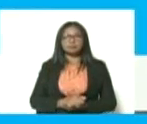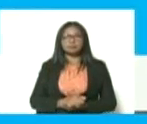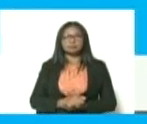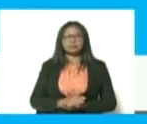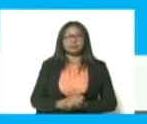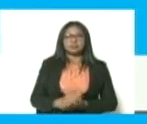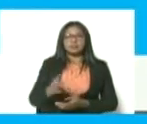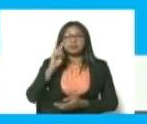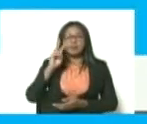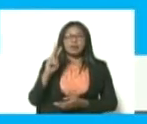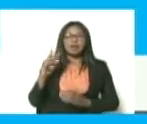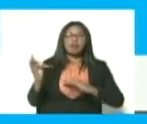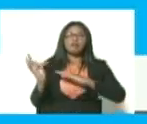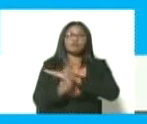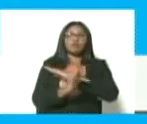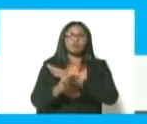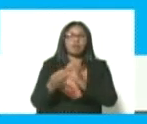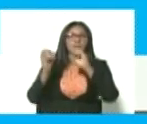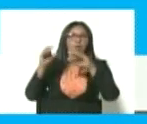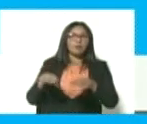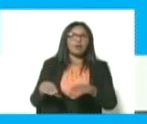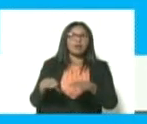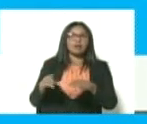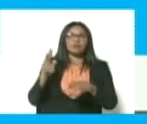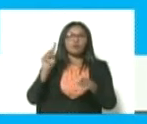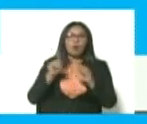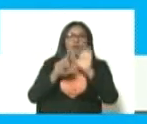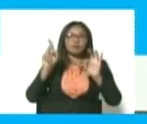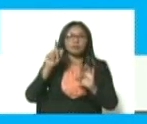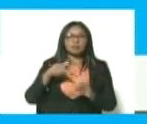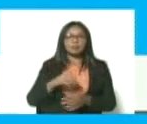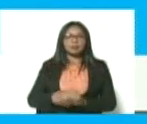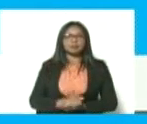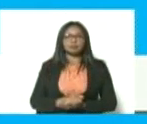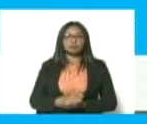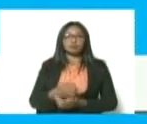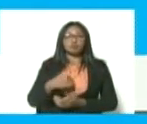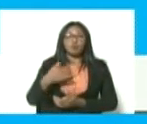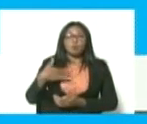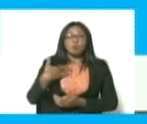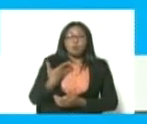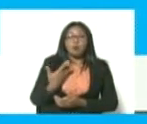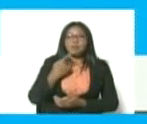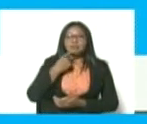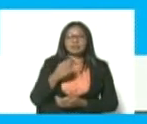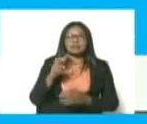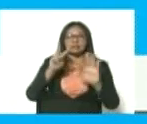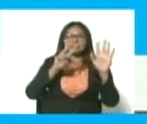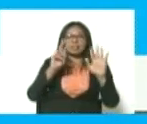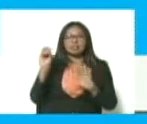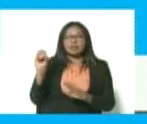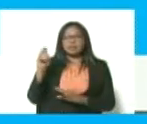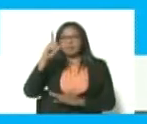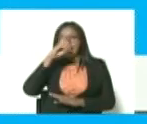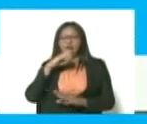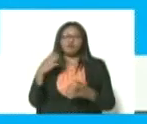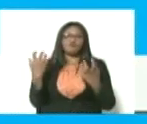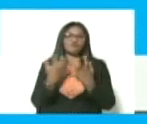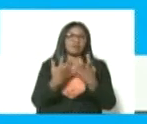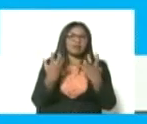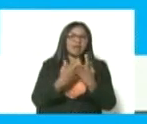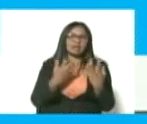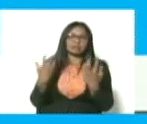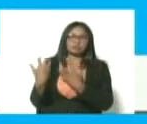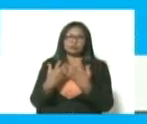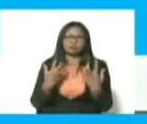pululaban en una frontera abandonada por el Estado colombiano. Yo podría decirte 70 años de guerra, no lo